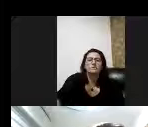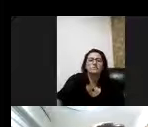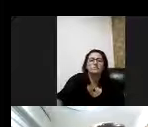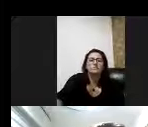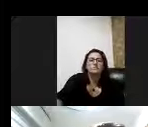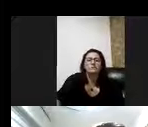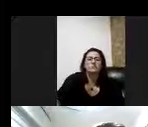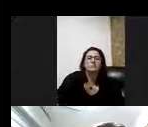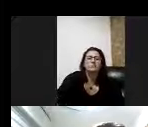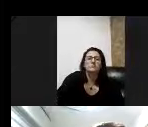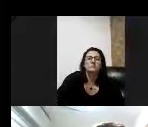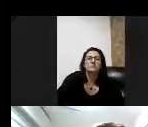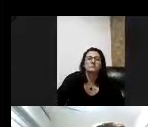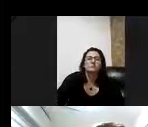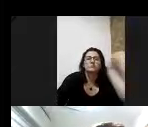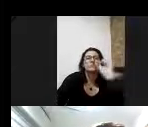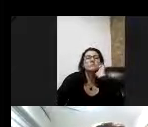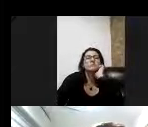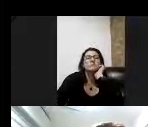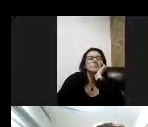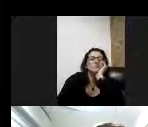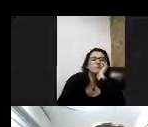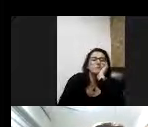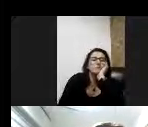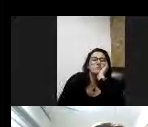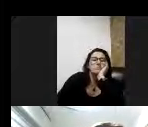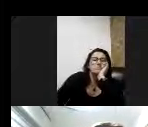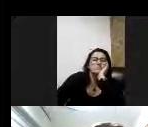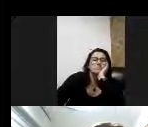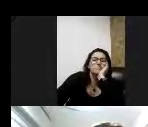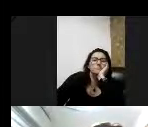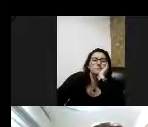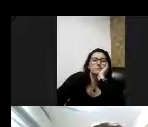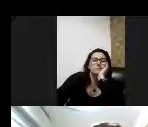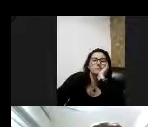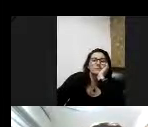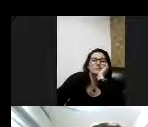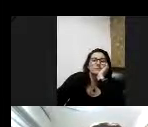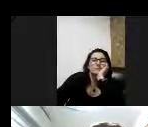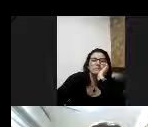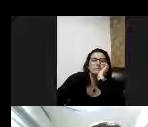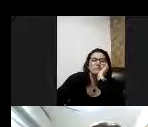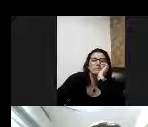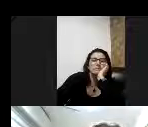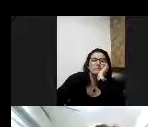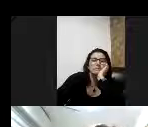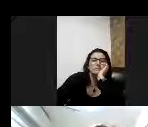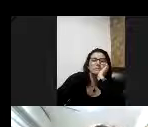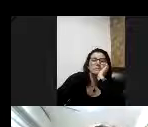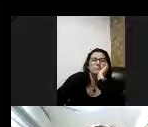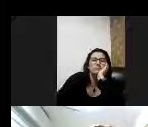trans son 3 o 2 de cada 10. Esa es altísima. Tengo que